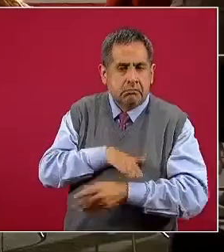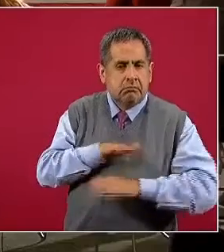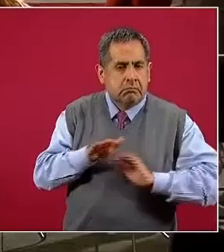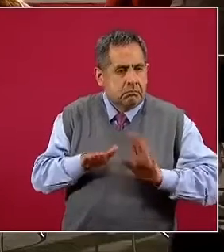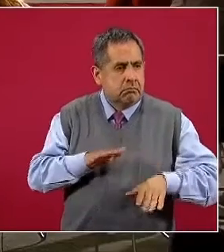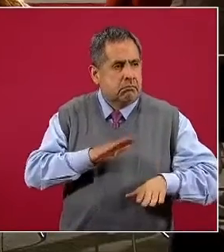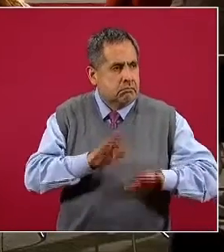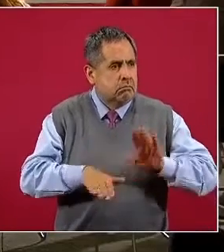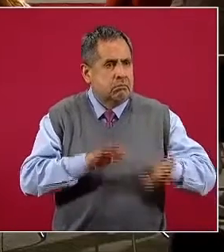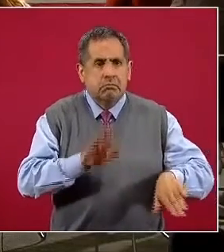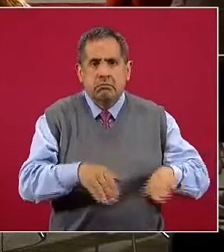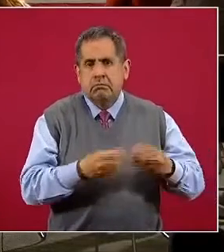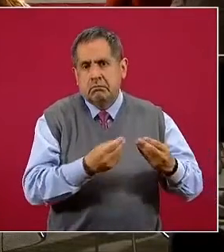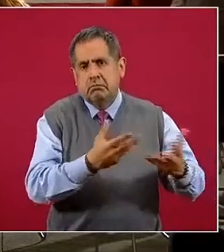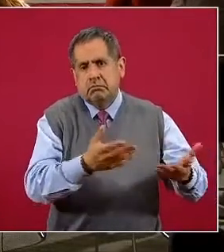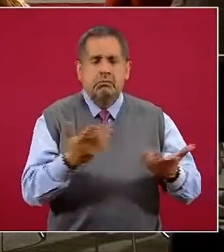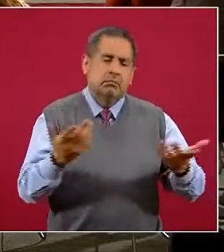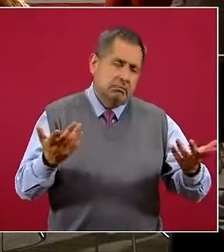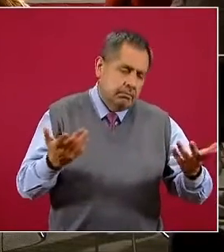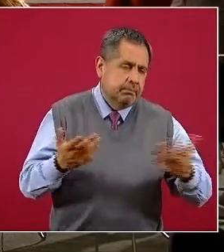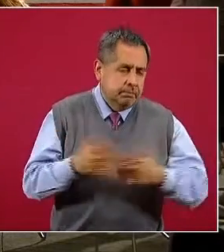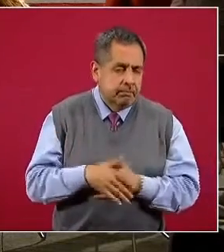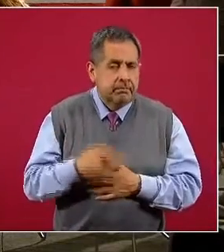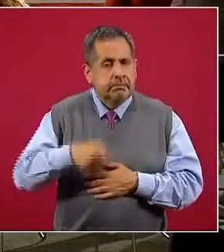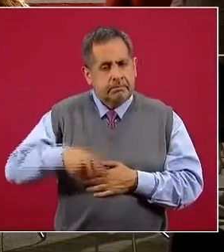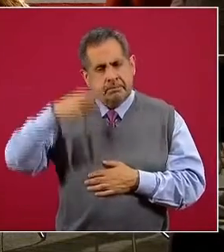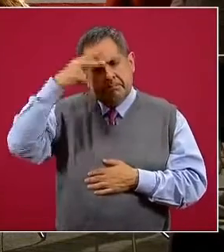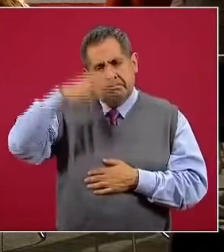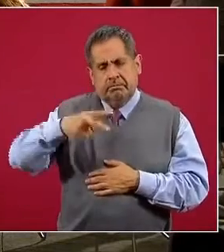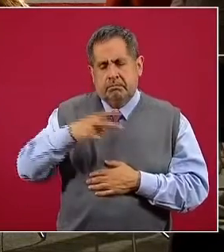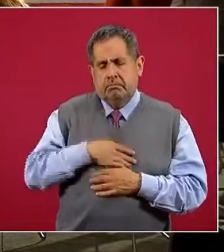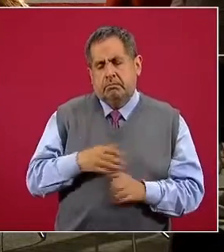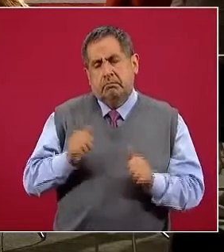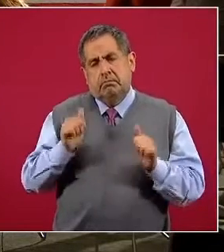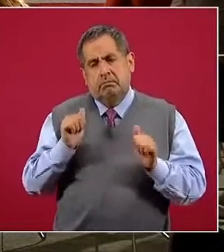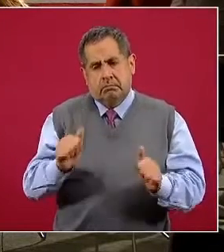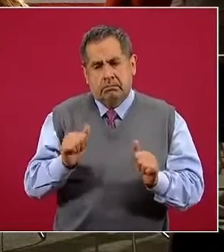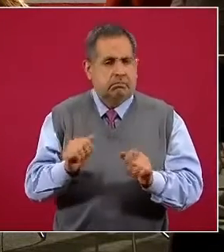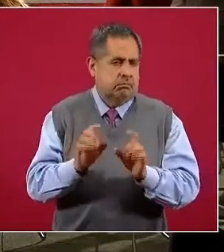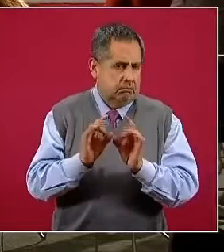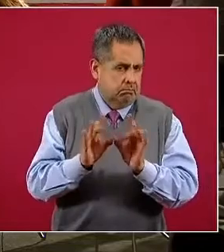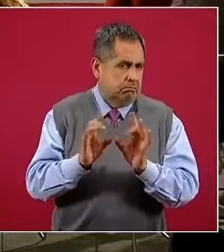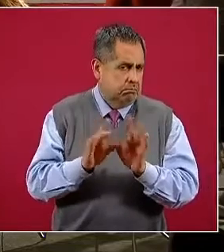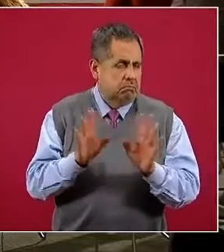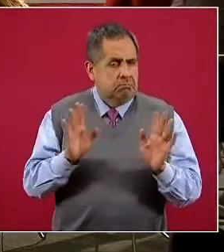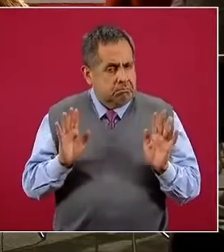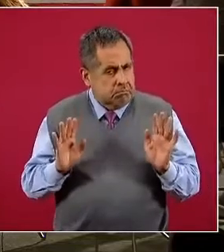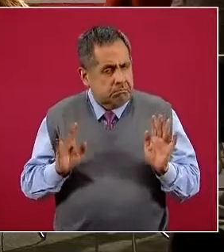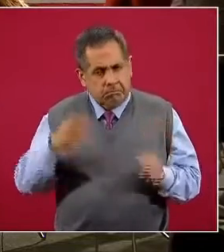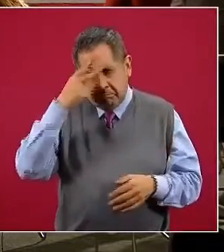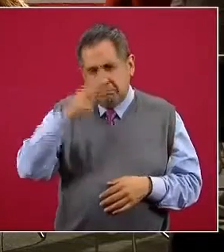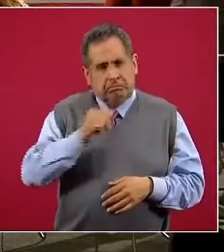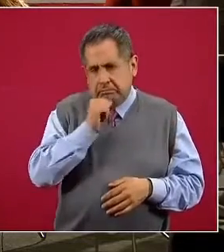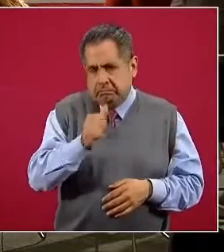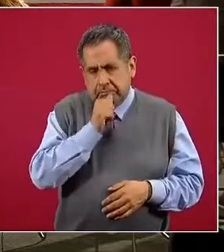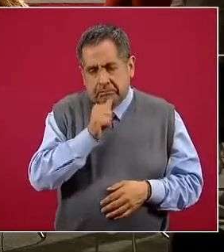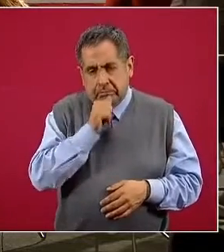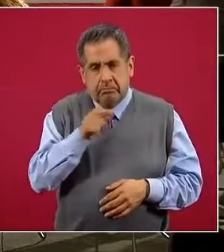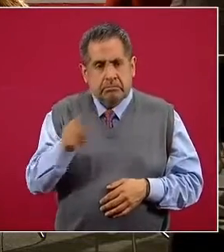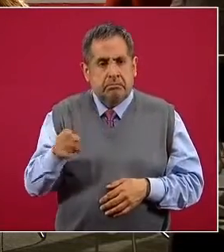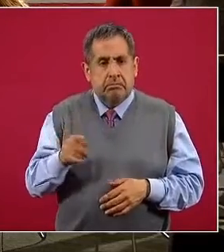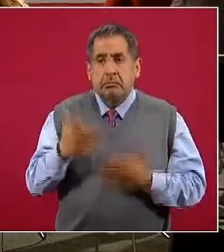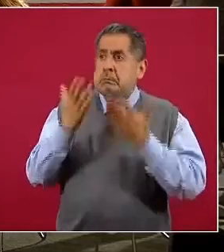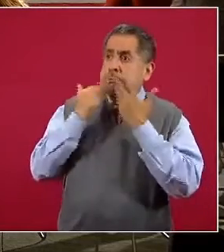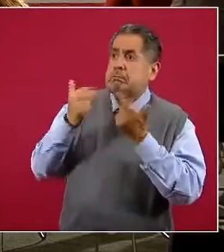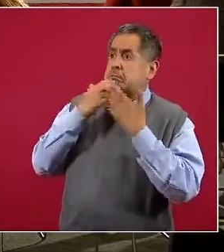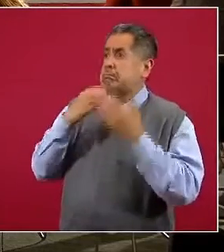fue logrado con éxito en México y hasta el momento no hemos tenido una circunstancia en donde por falta de camas, por falta